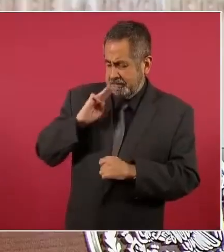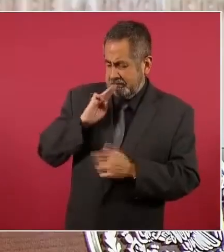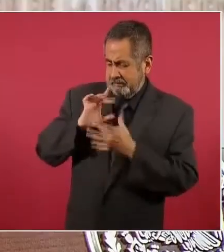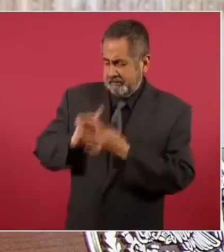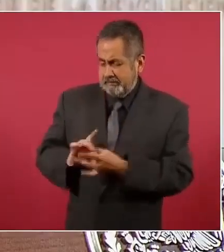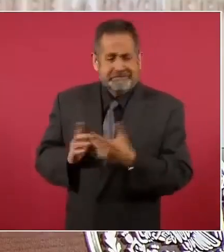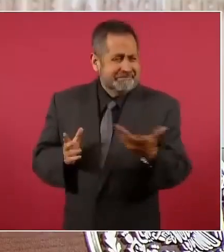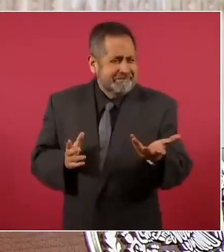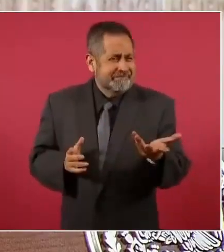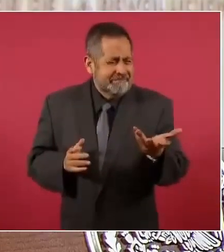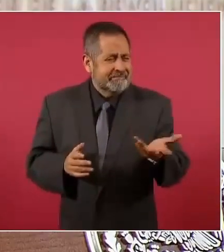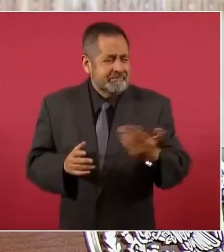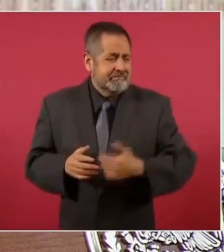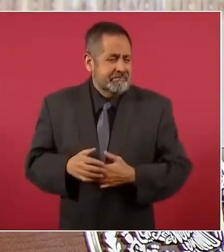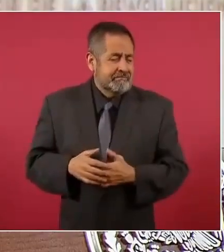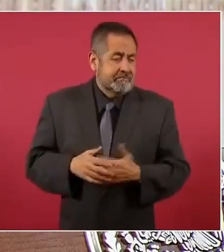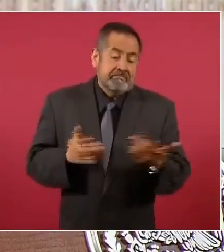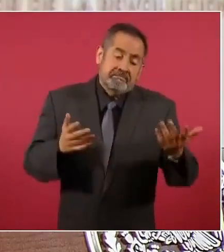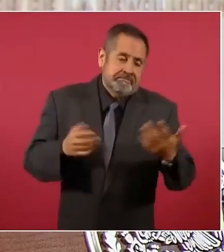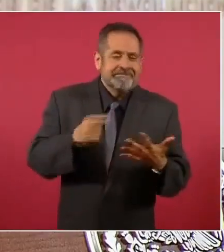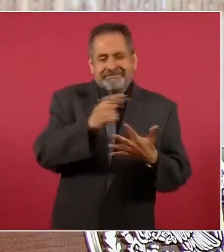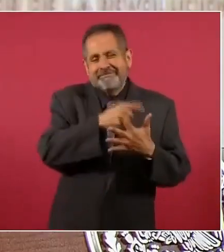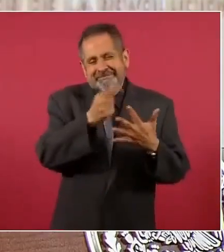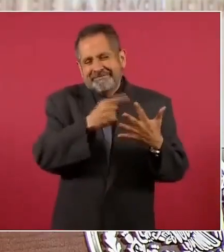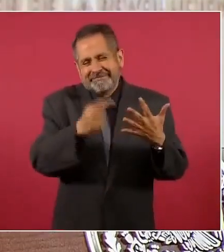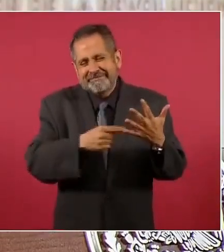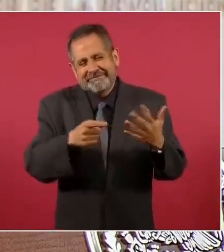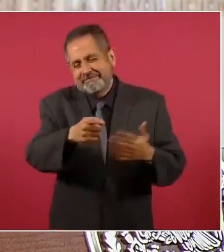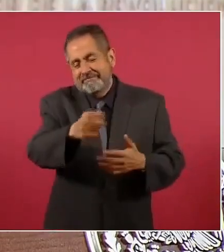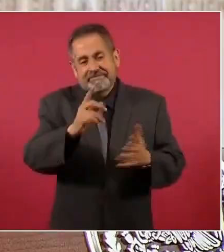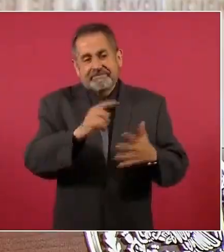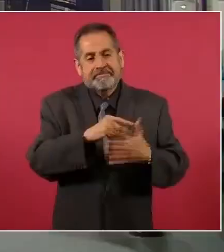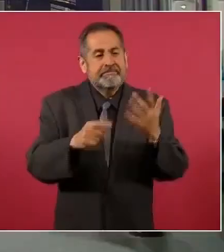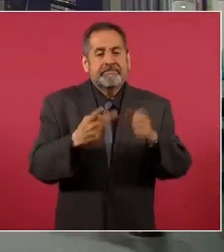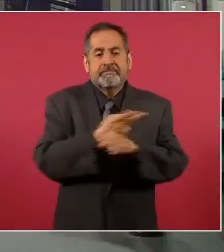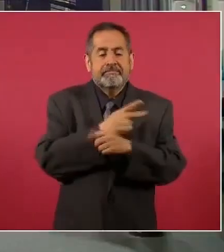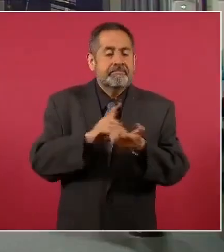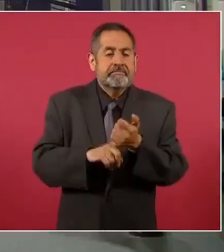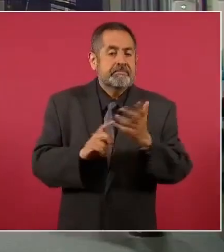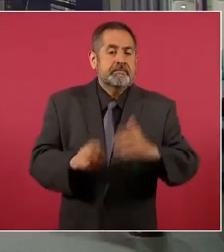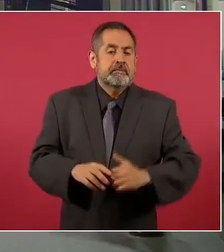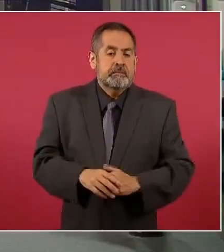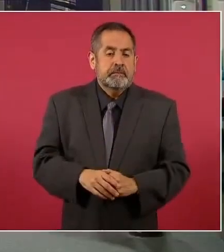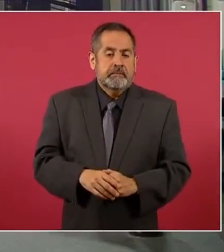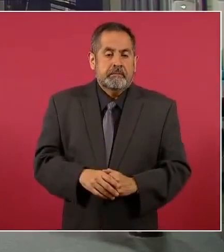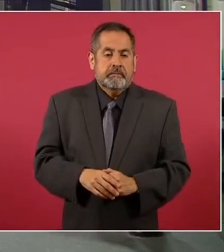son todas estas cosas, ¿no?, que suceden,